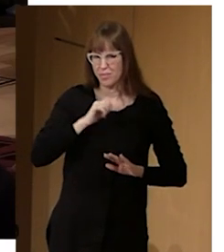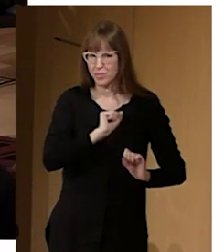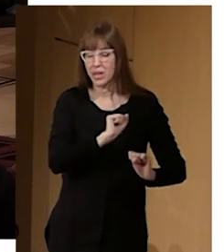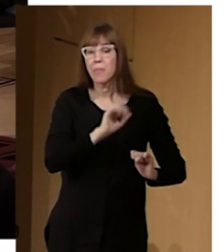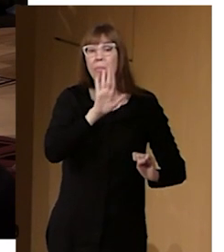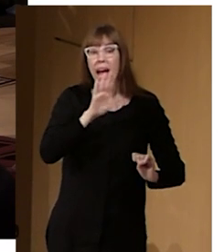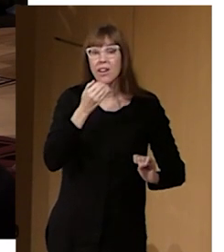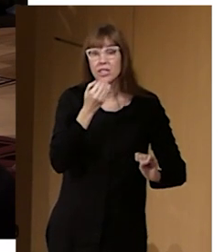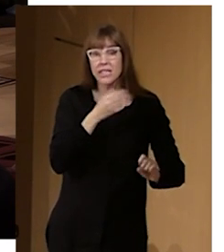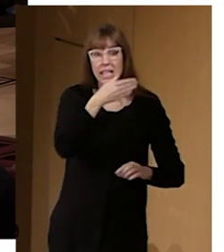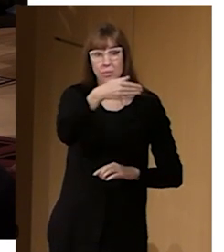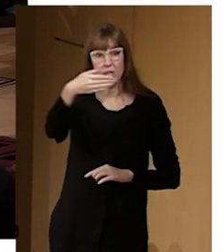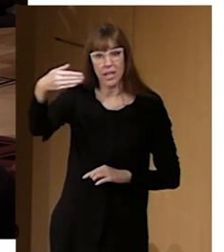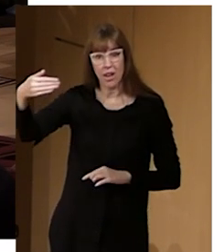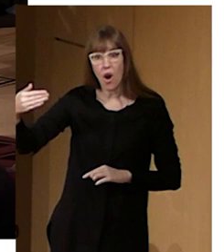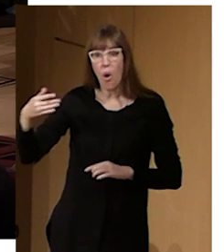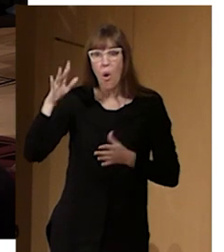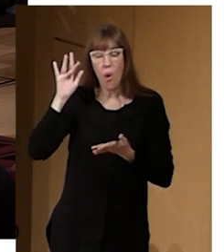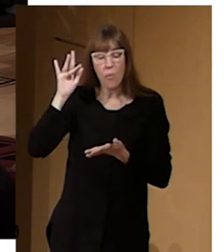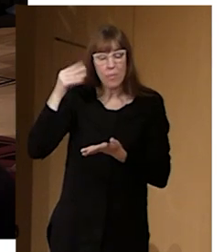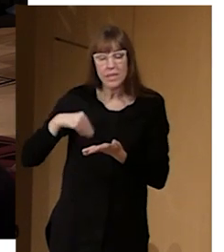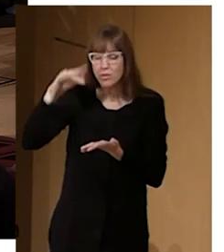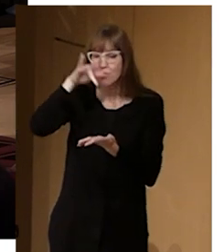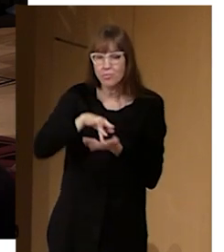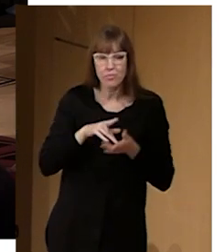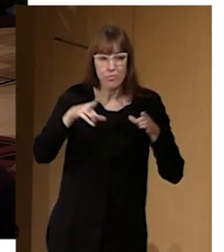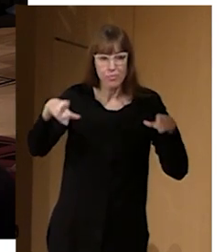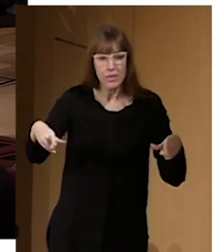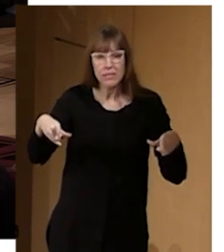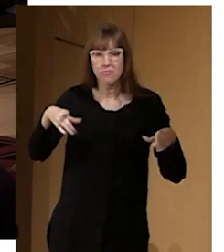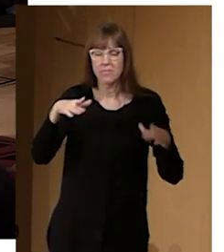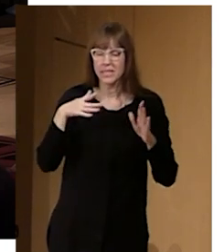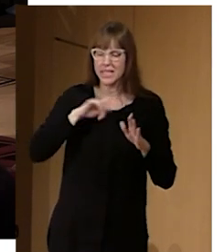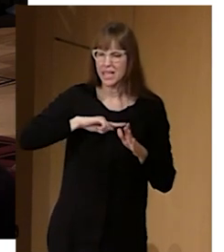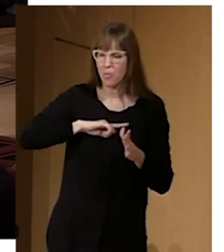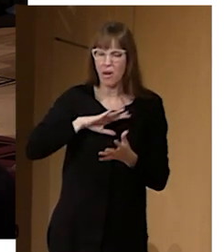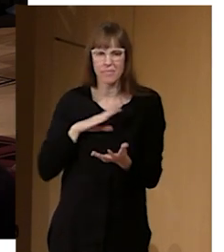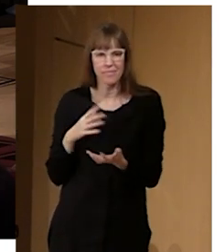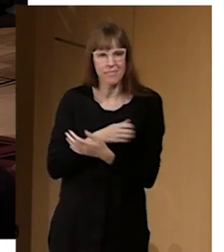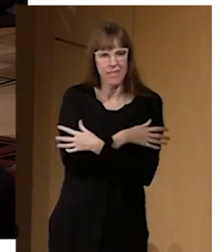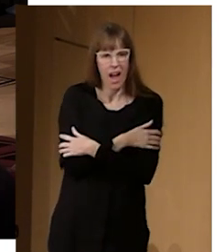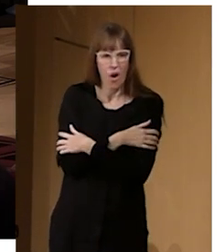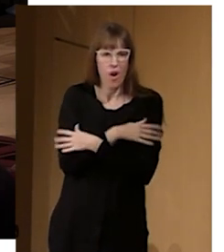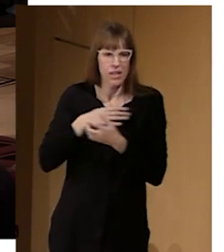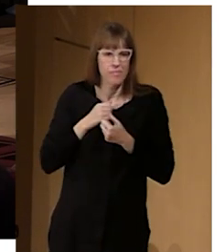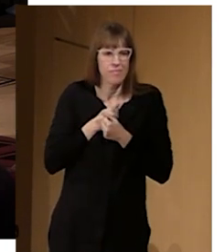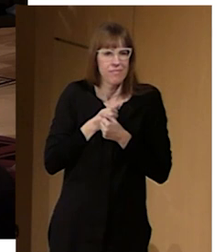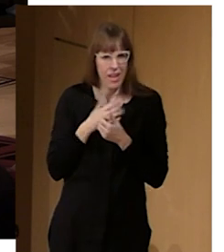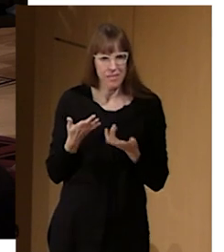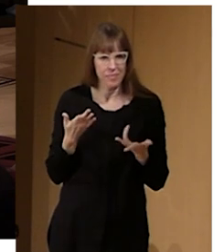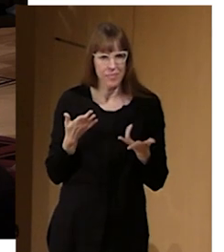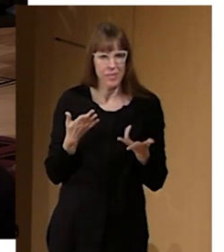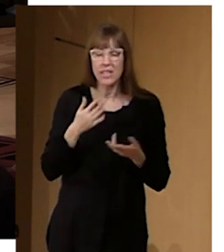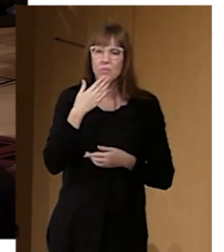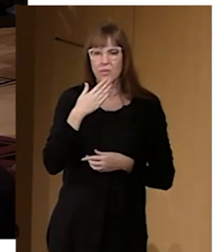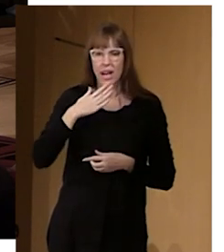espacio se sienten acogidos y y bueno el equipo de mediación a veces nos decía a veces la gente simplemente se se sienta aquí como si fuera la